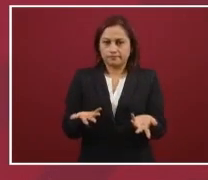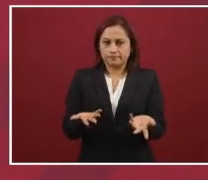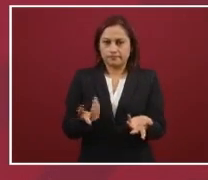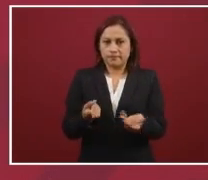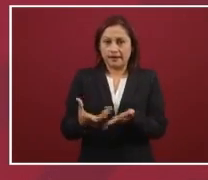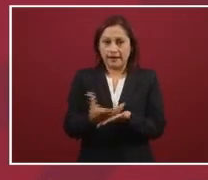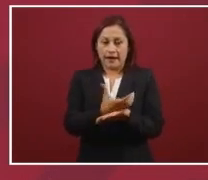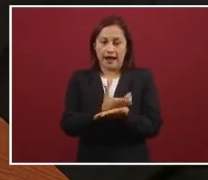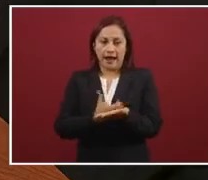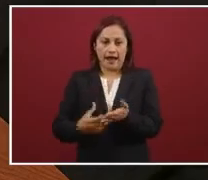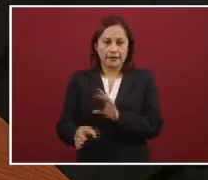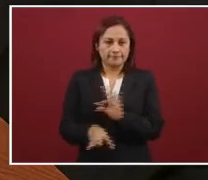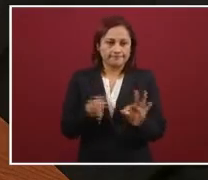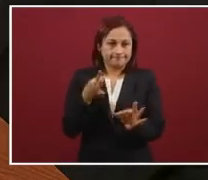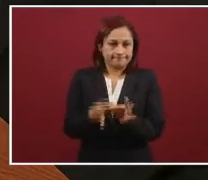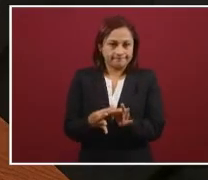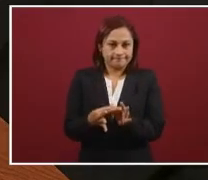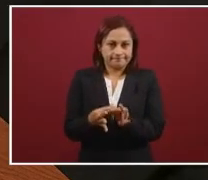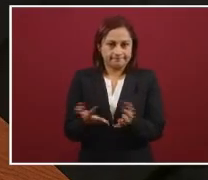utilidad,